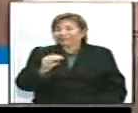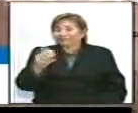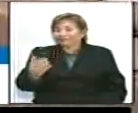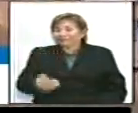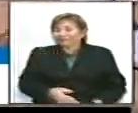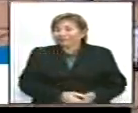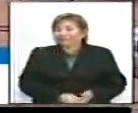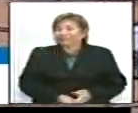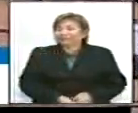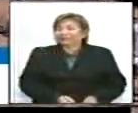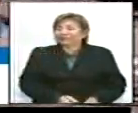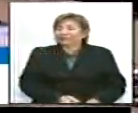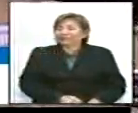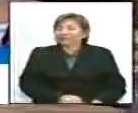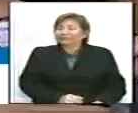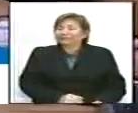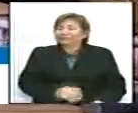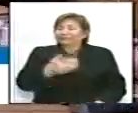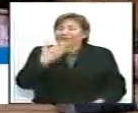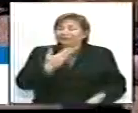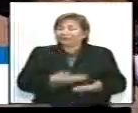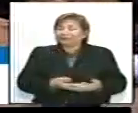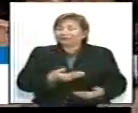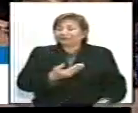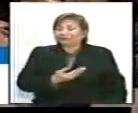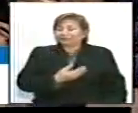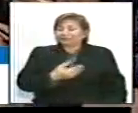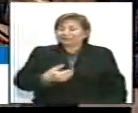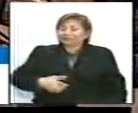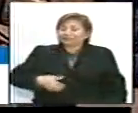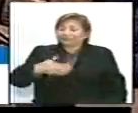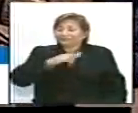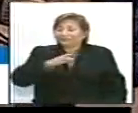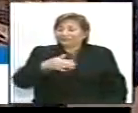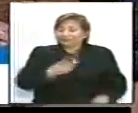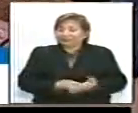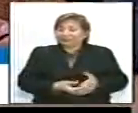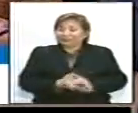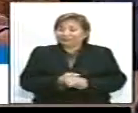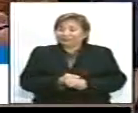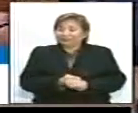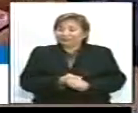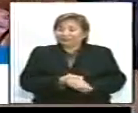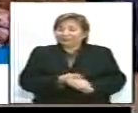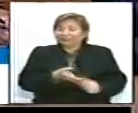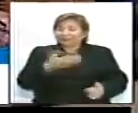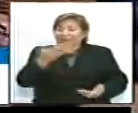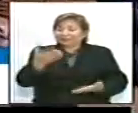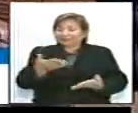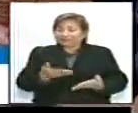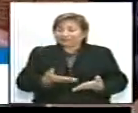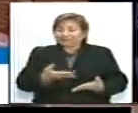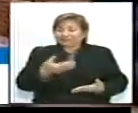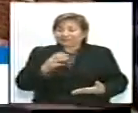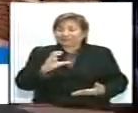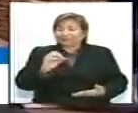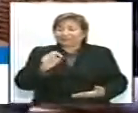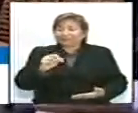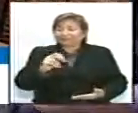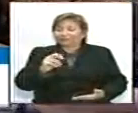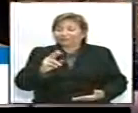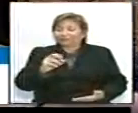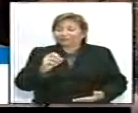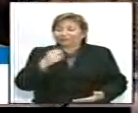usted. Muchas gracias, señor presidente. Un saludo cordial a través suyo a todos mis colegas congresistas y la más cordial bienvenida al señor Contralor Nelson